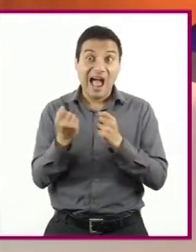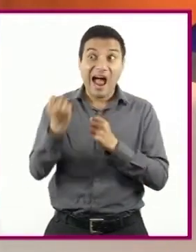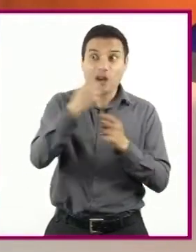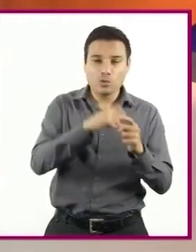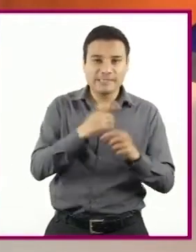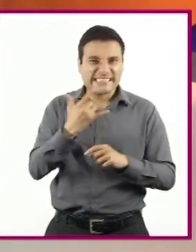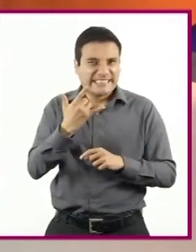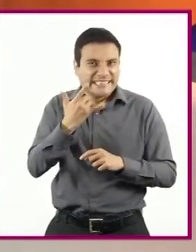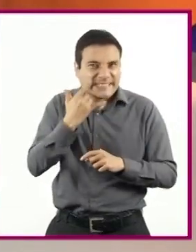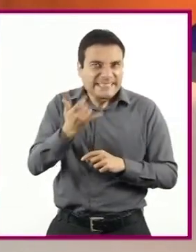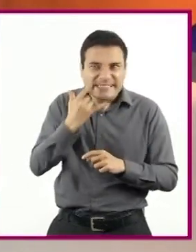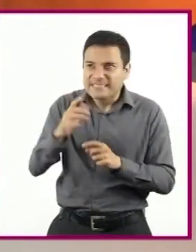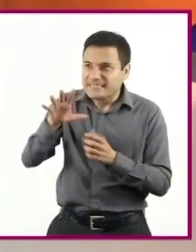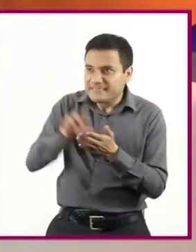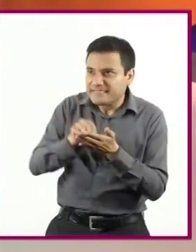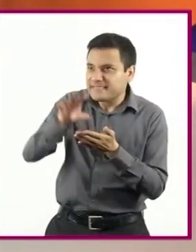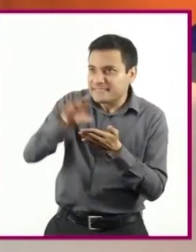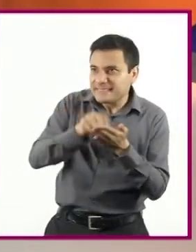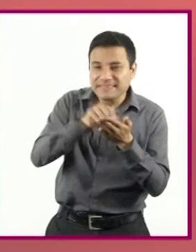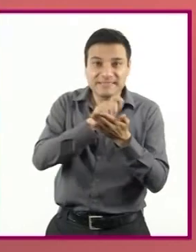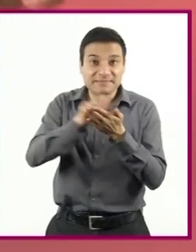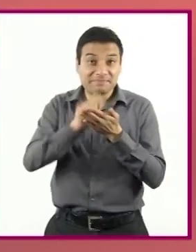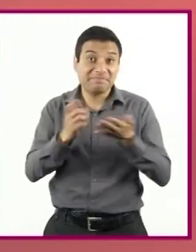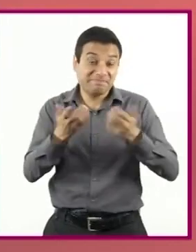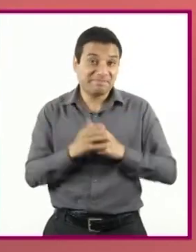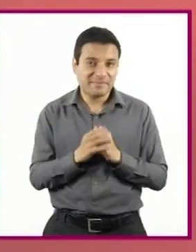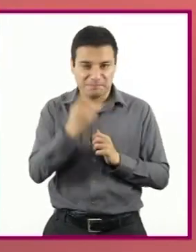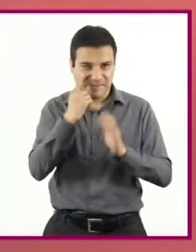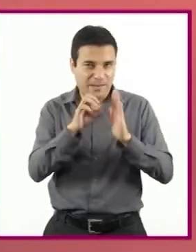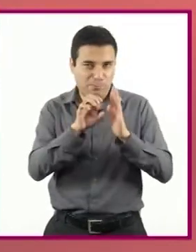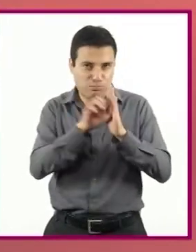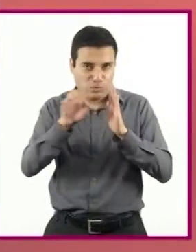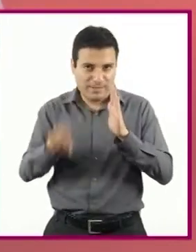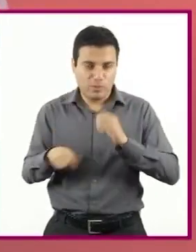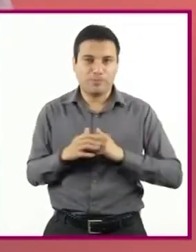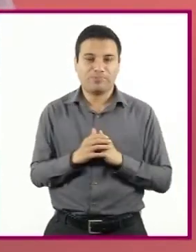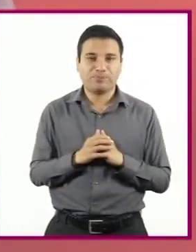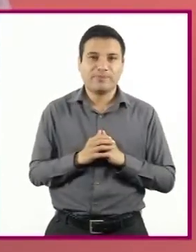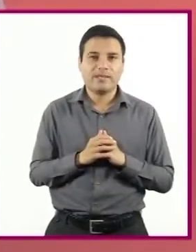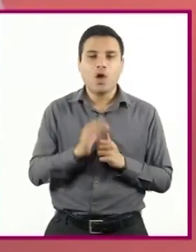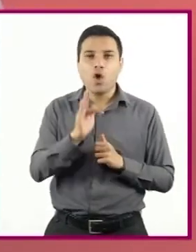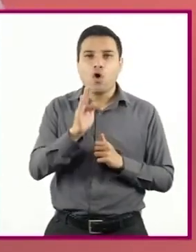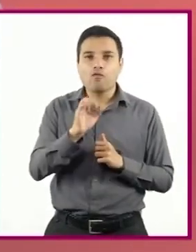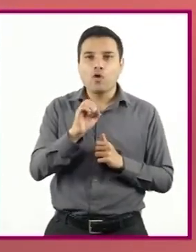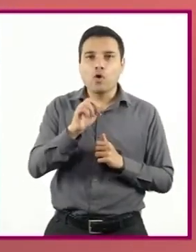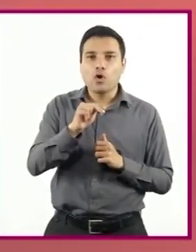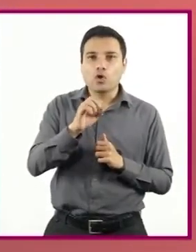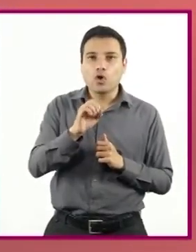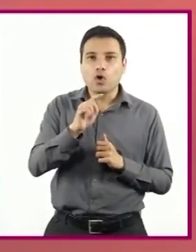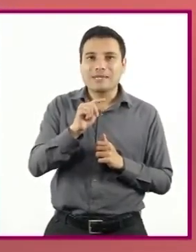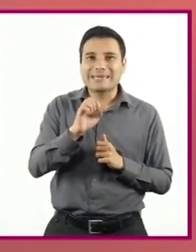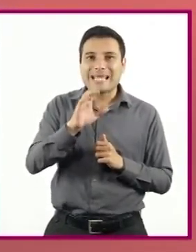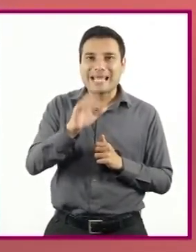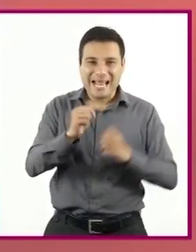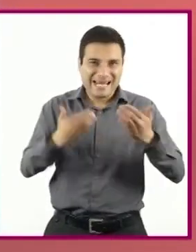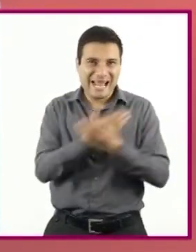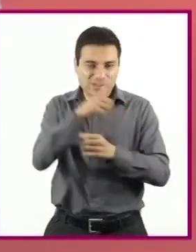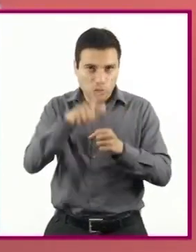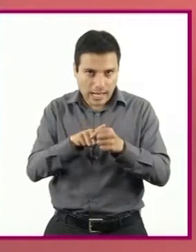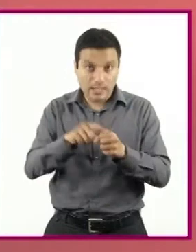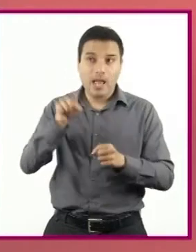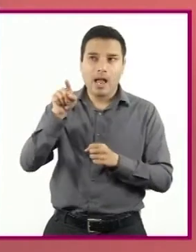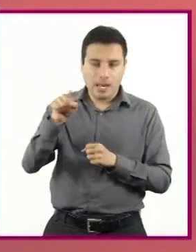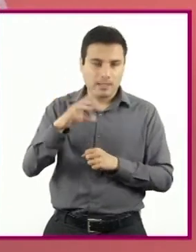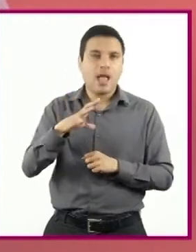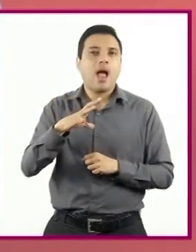por conservar esta sabiduría popular. Por ejemplo, la Fonoteca Nacional es una institución dedicada a preservar